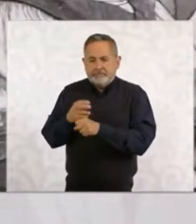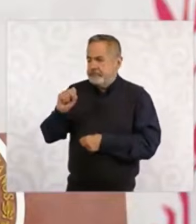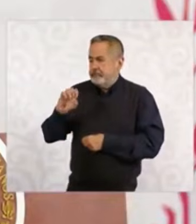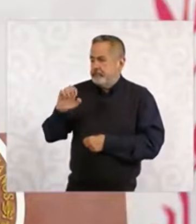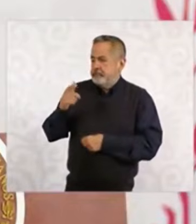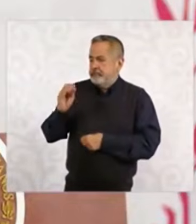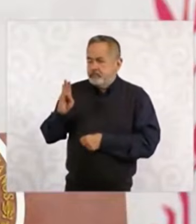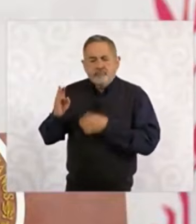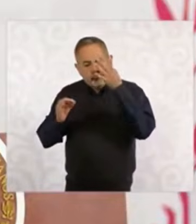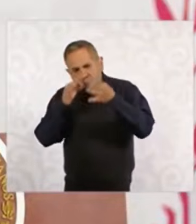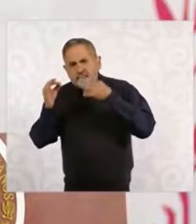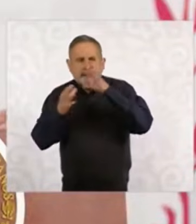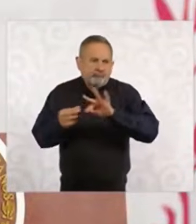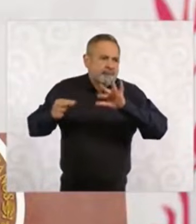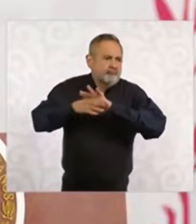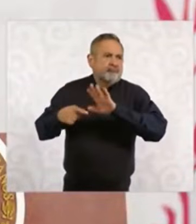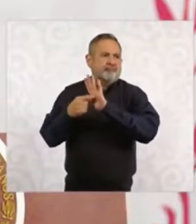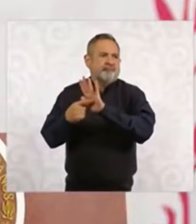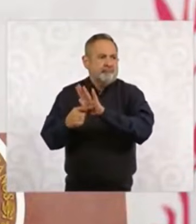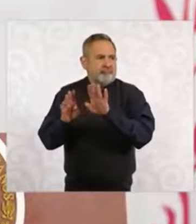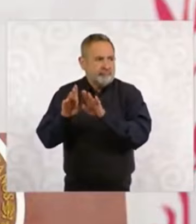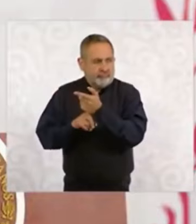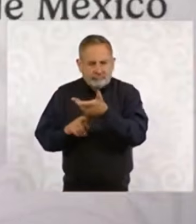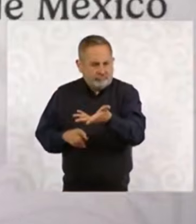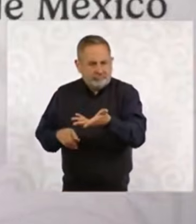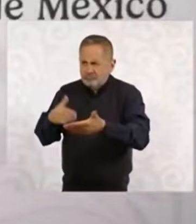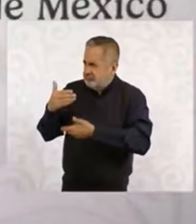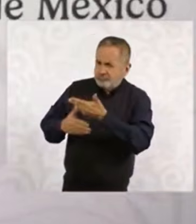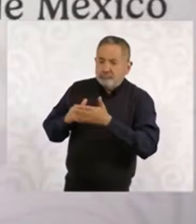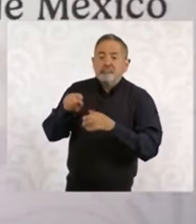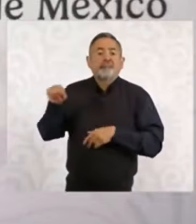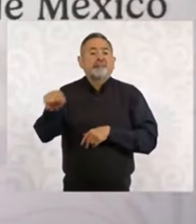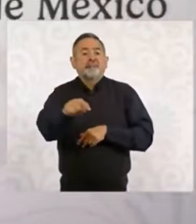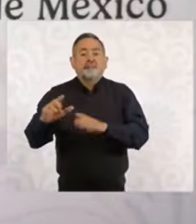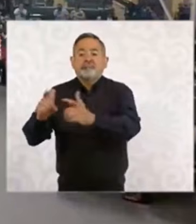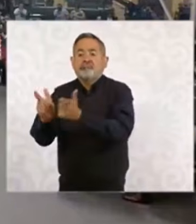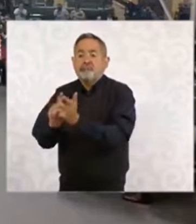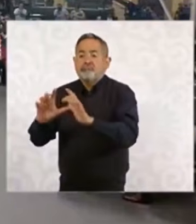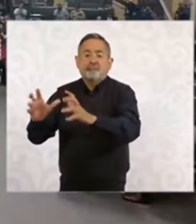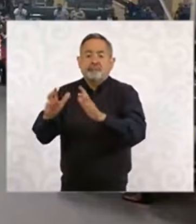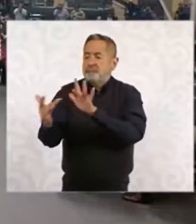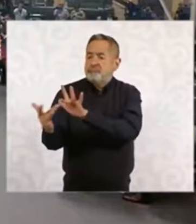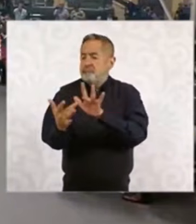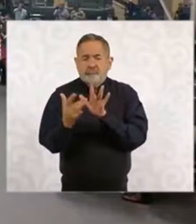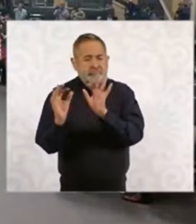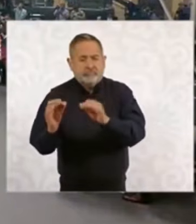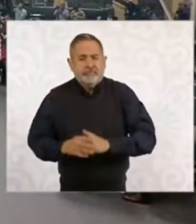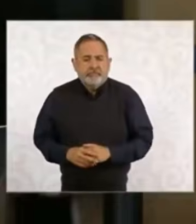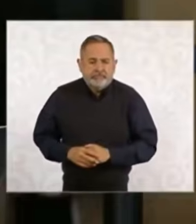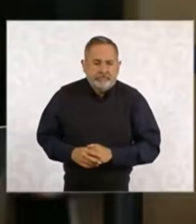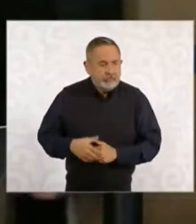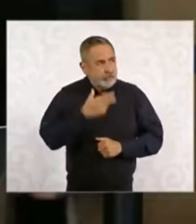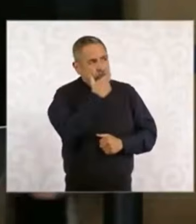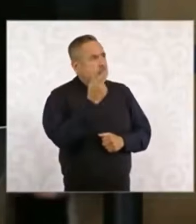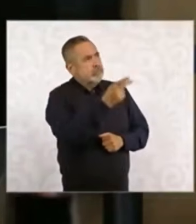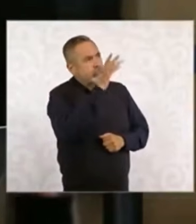ha venido haciéndolo junto con su equipo, con todos los colectivos de personas desaparecidas. Con estas observaciones, ¿se puede